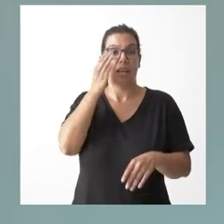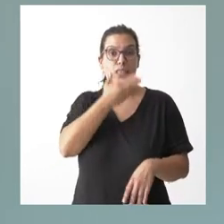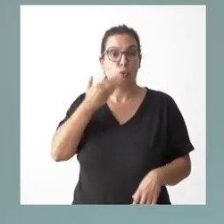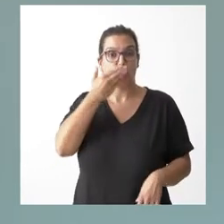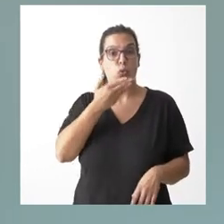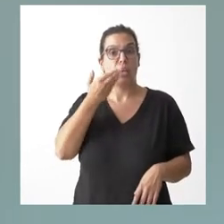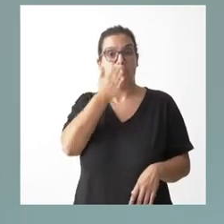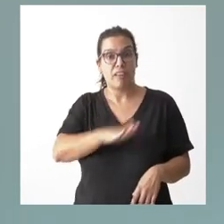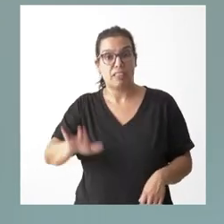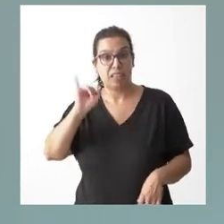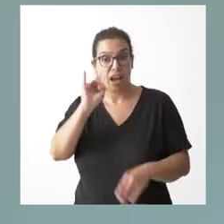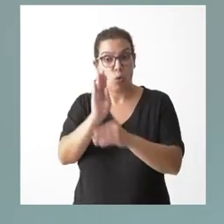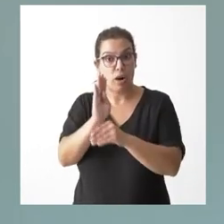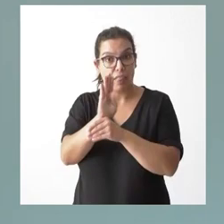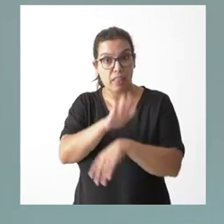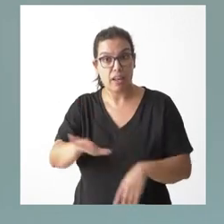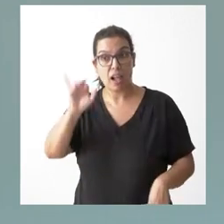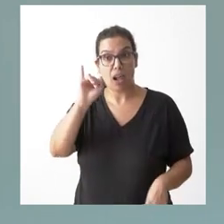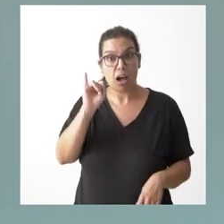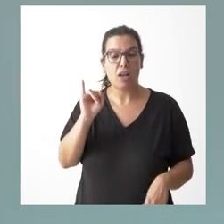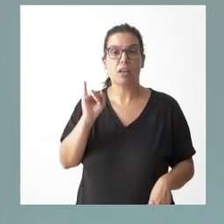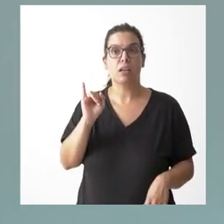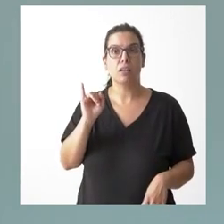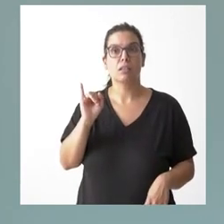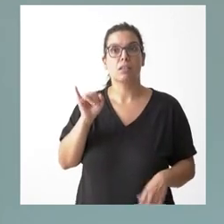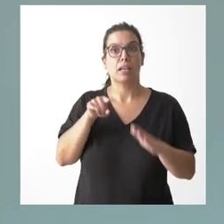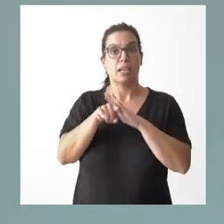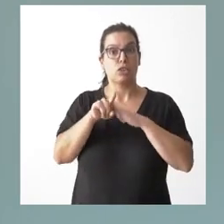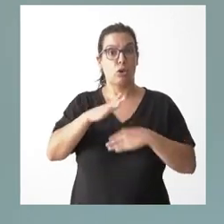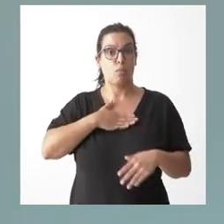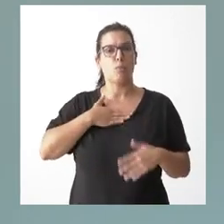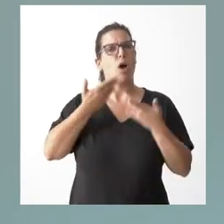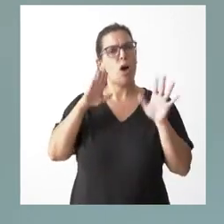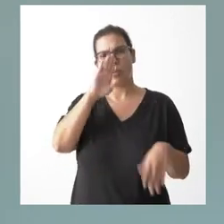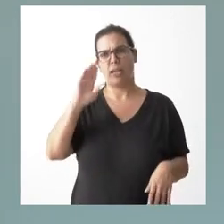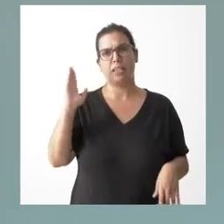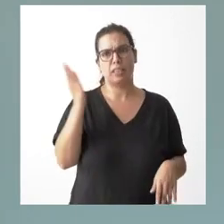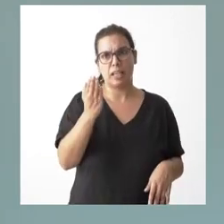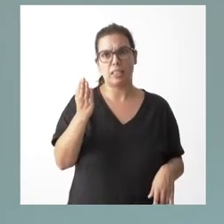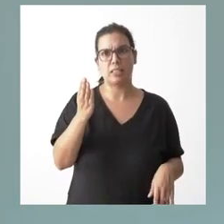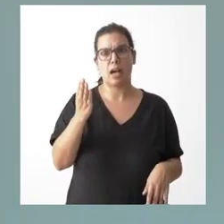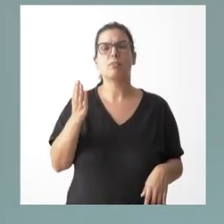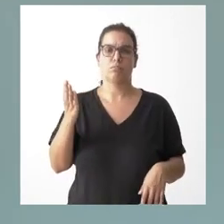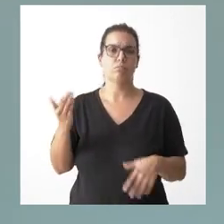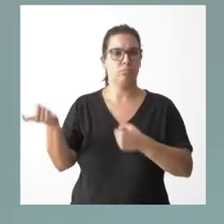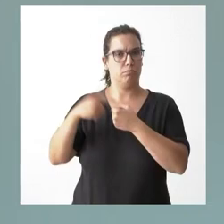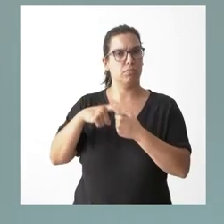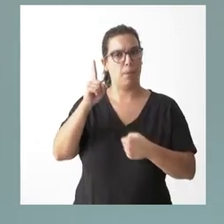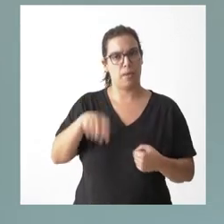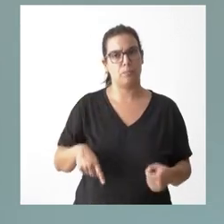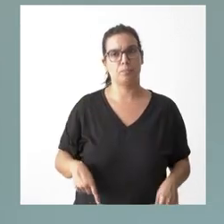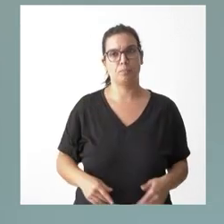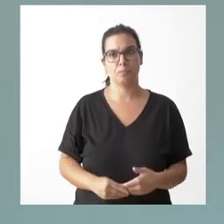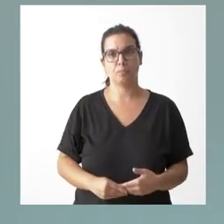guardería, y aun cuando fuera gestión, en este caso indirecta, porque la tuviera concesionada, han participado.